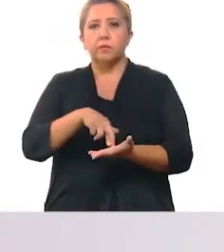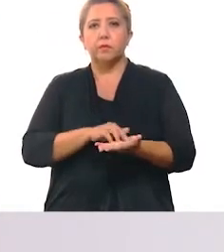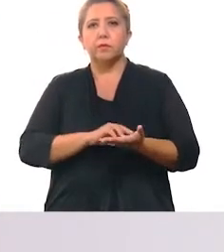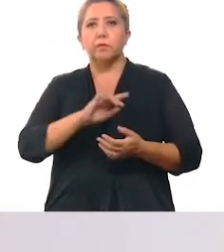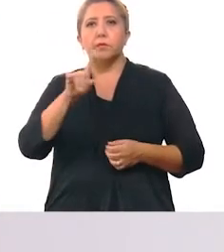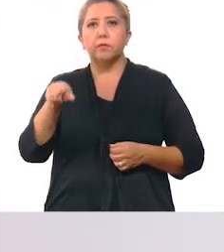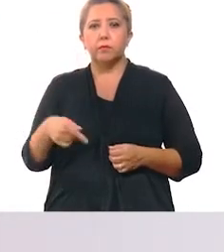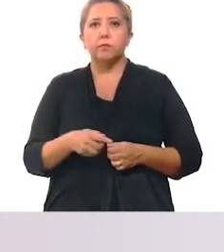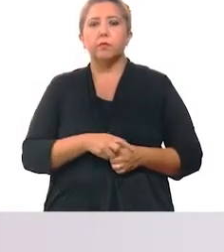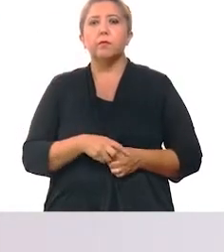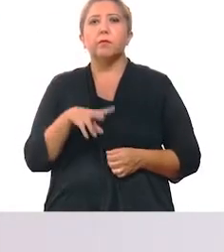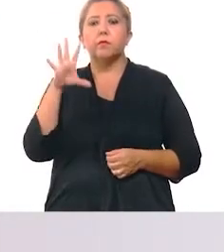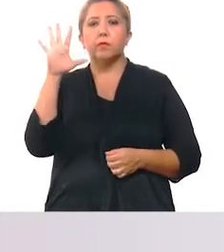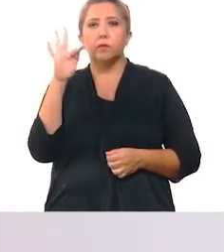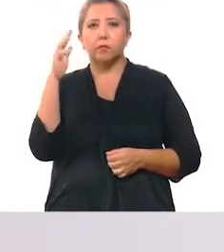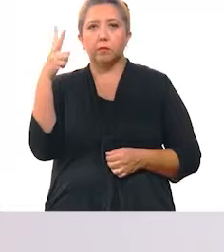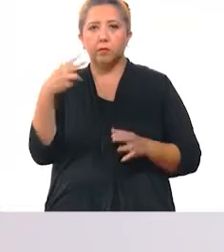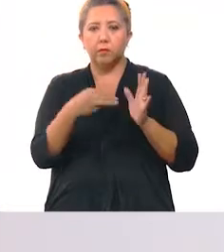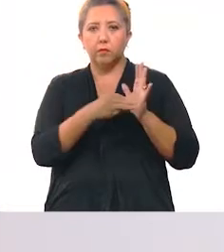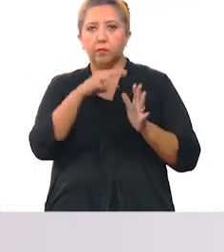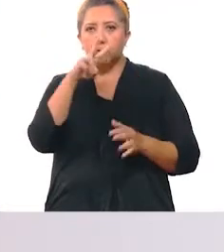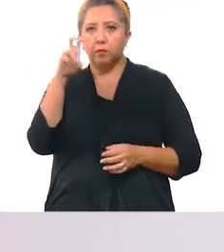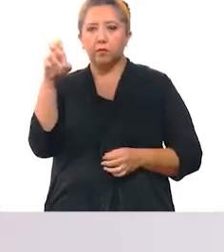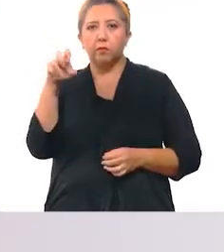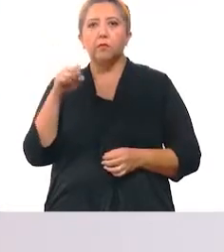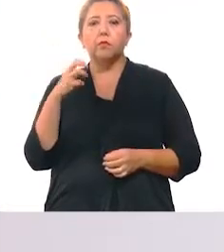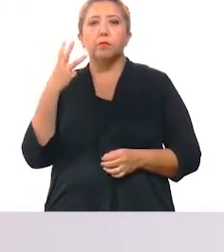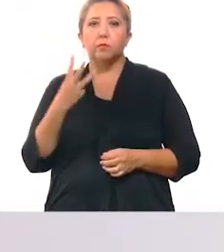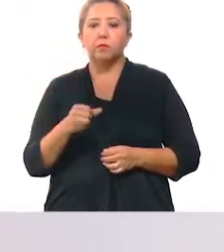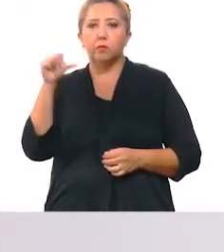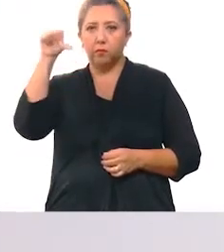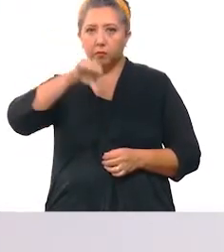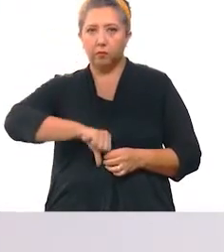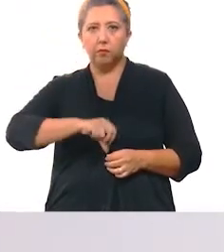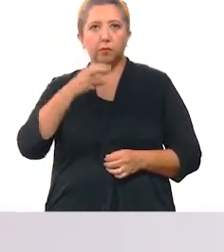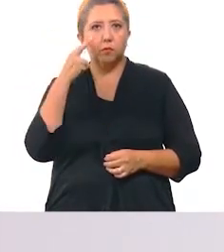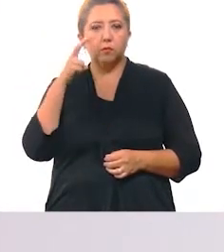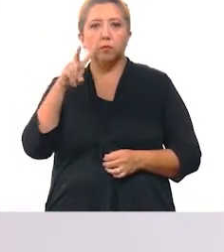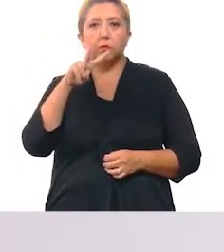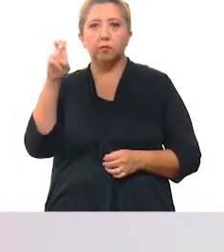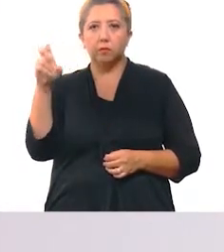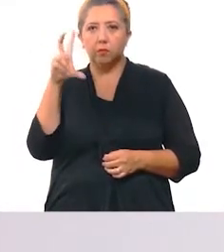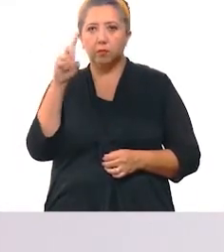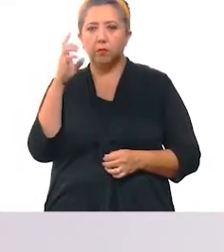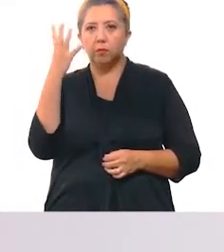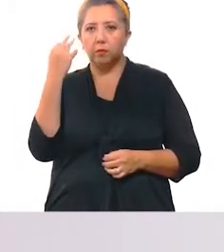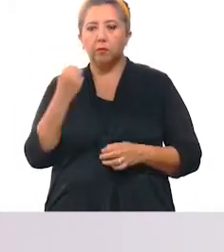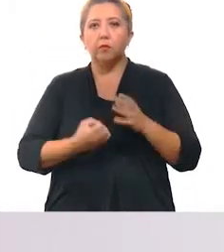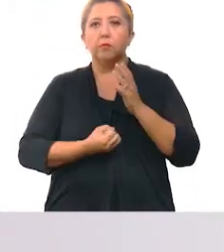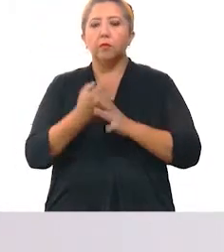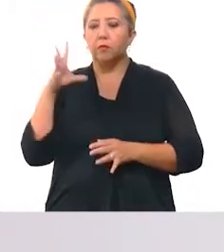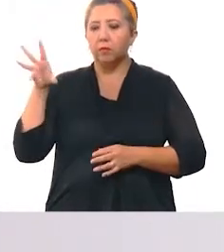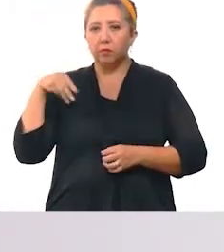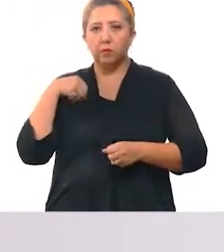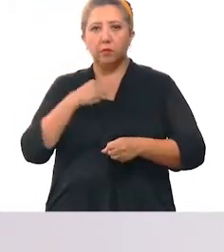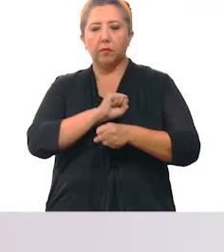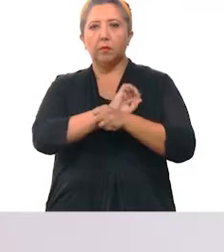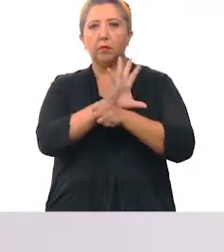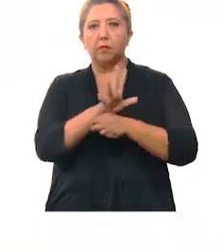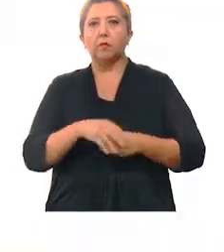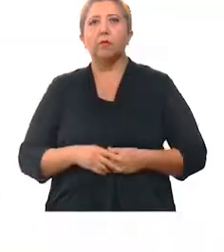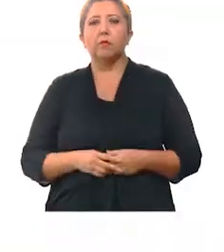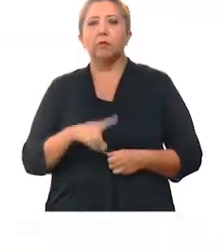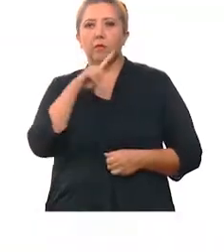contagios registrados, que es 42.203. Hoy se detectaron 239 nuevos contagios de